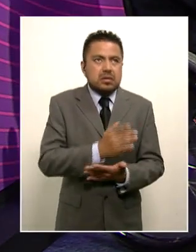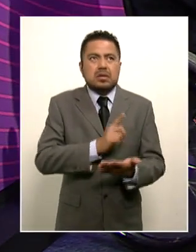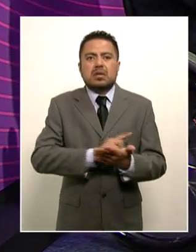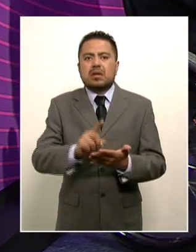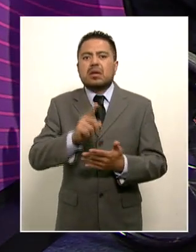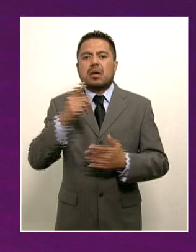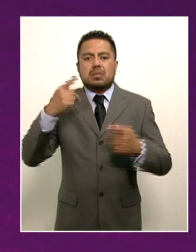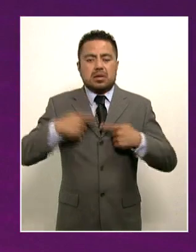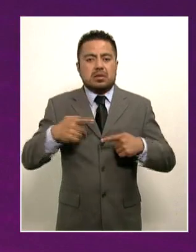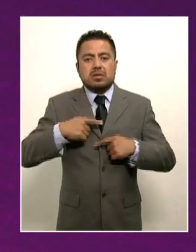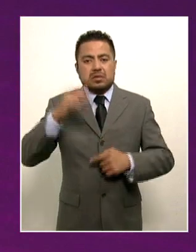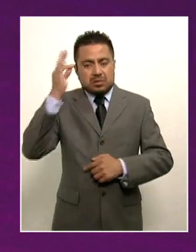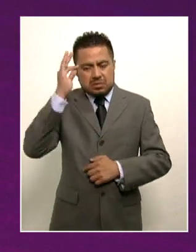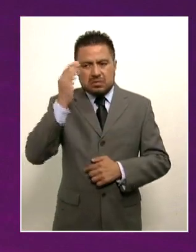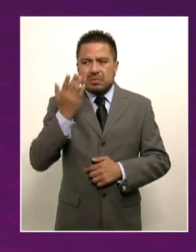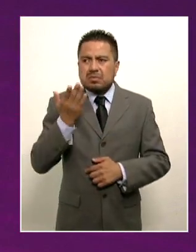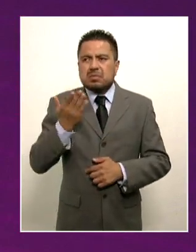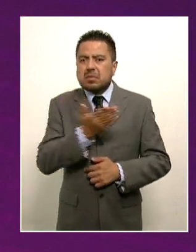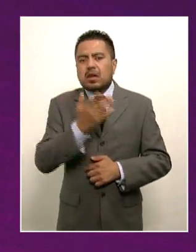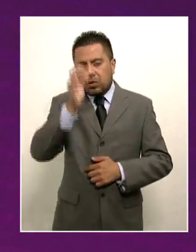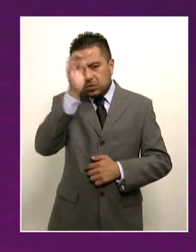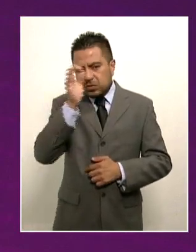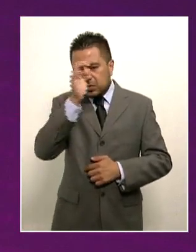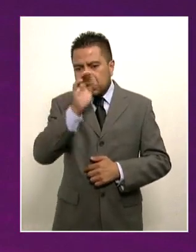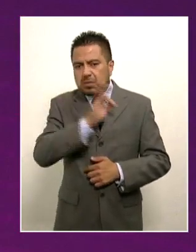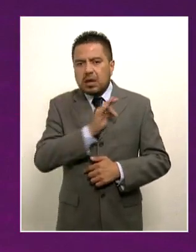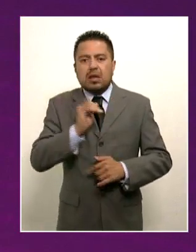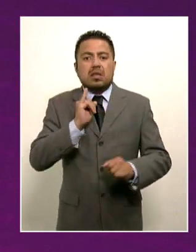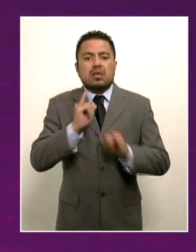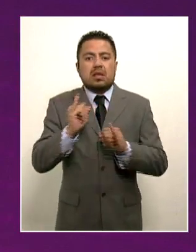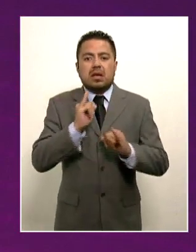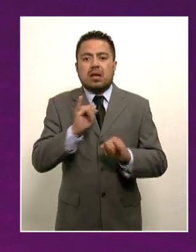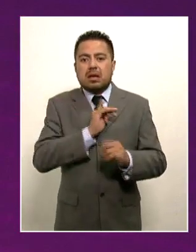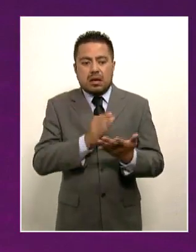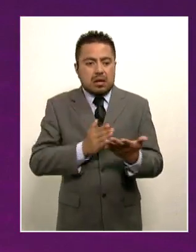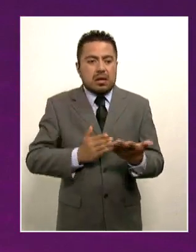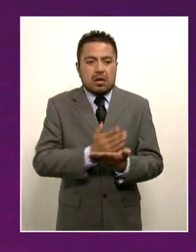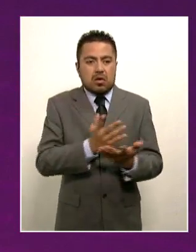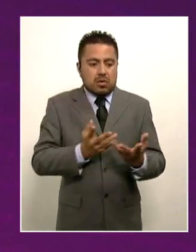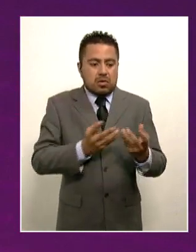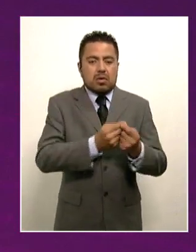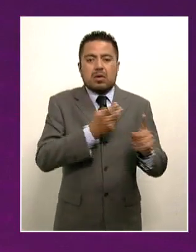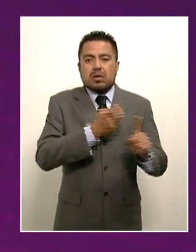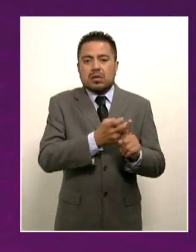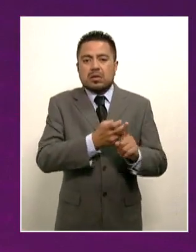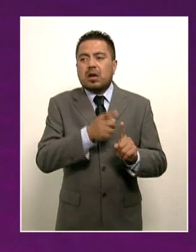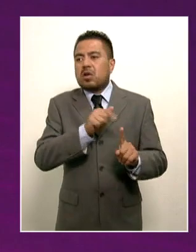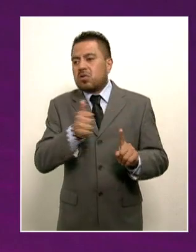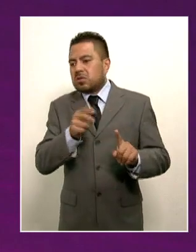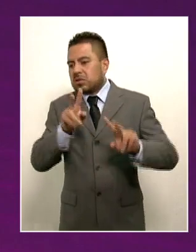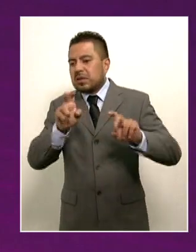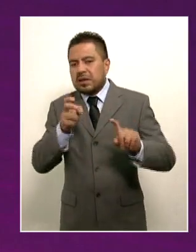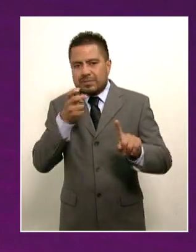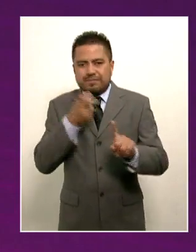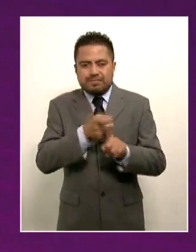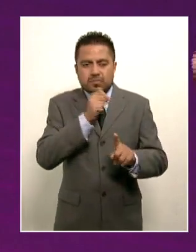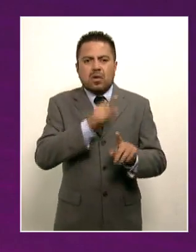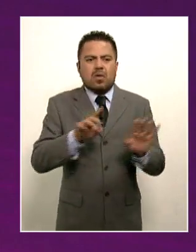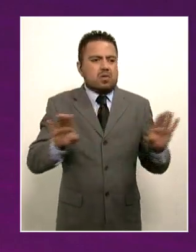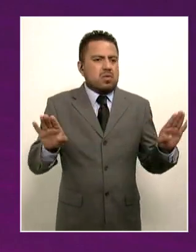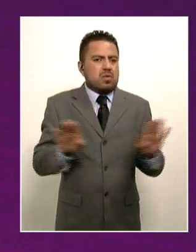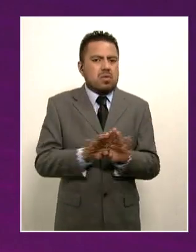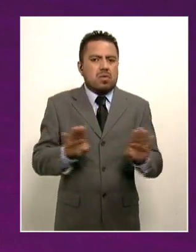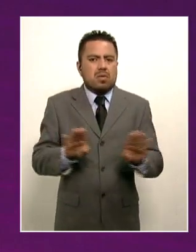deseando ese servicio y que está consciente y permitiendo que el intérprete ingrese con ellos, porque también es otro tema, ¿no? Dicen, es que como